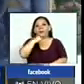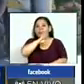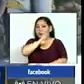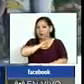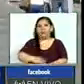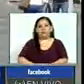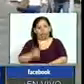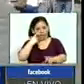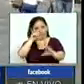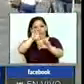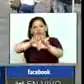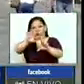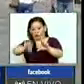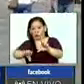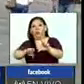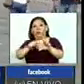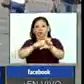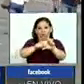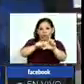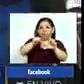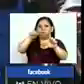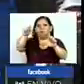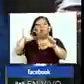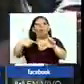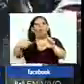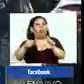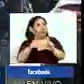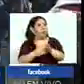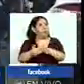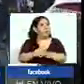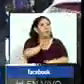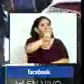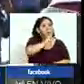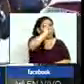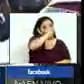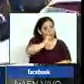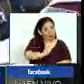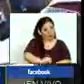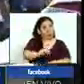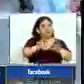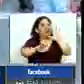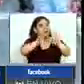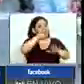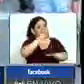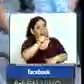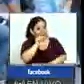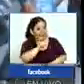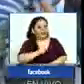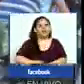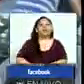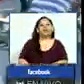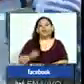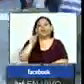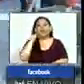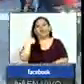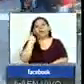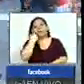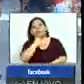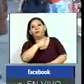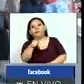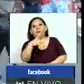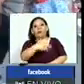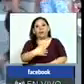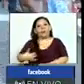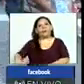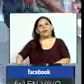Las estadísticas reflejan un alza desde el 4 de octubre con 89 casos positivos. Ante este panorama, el presidente